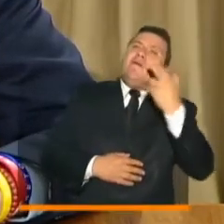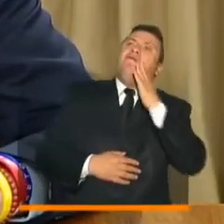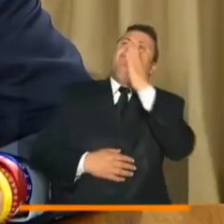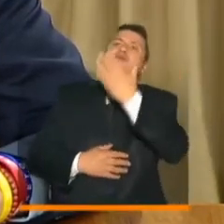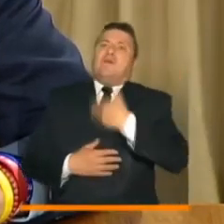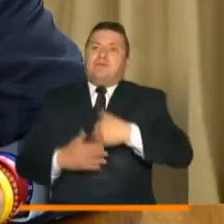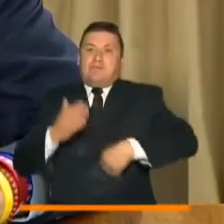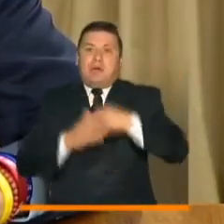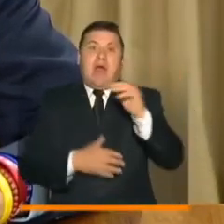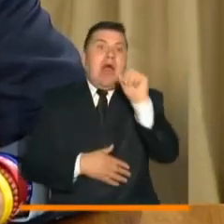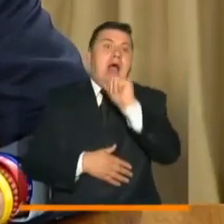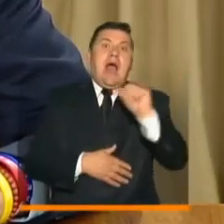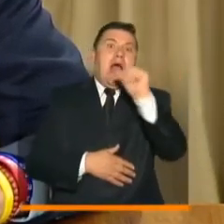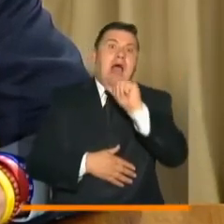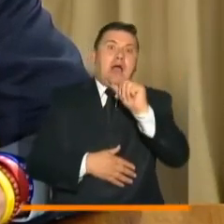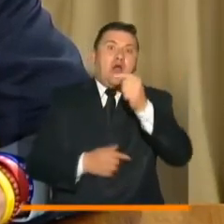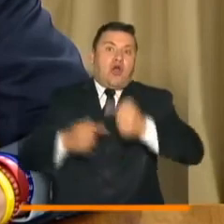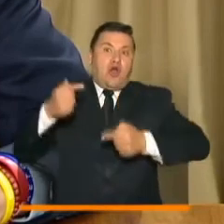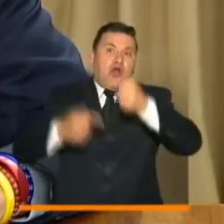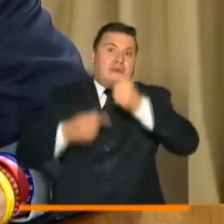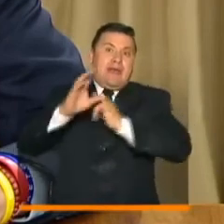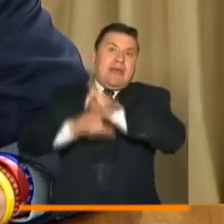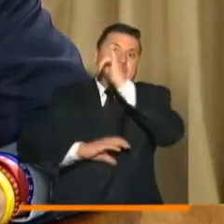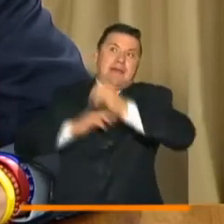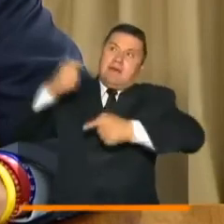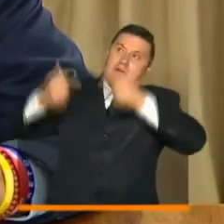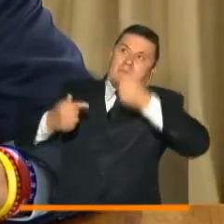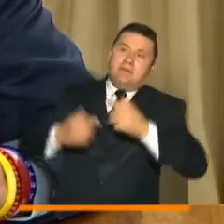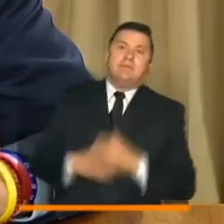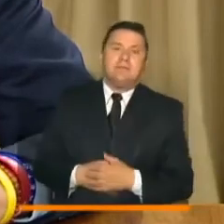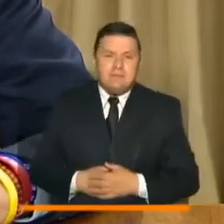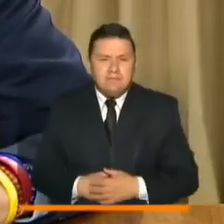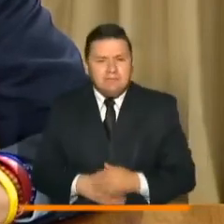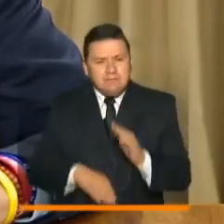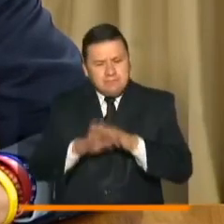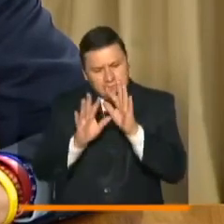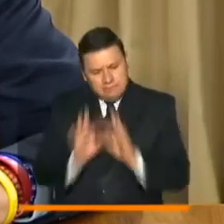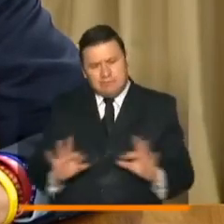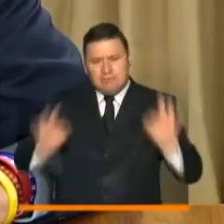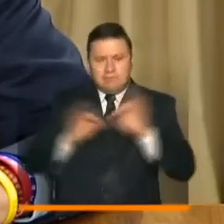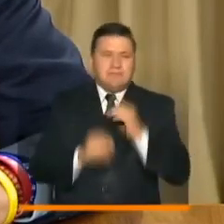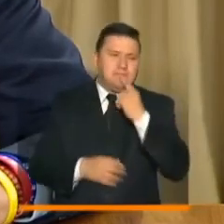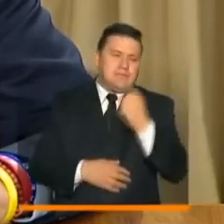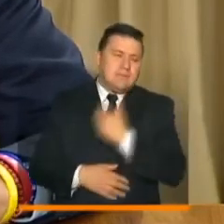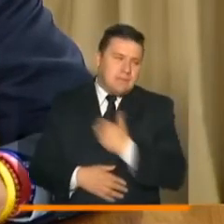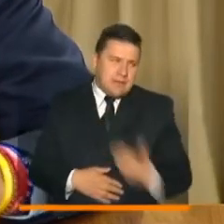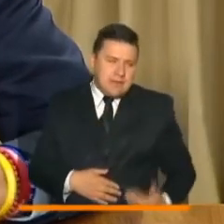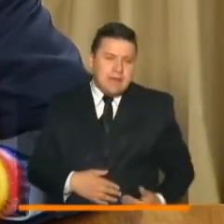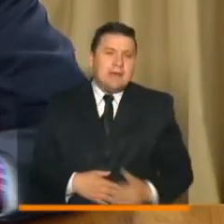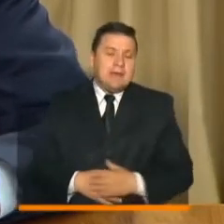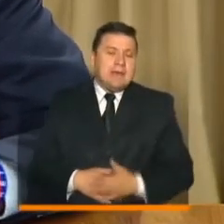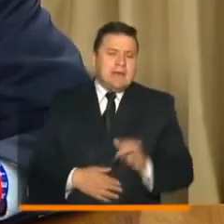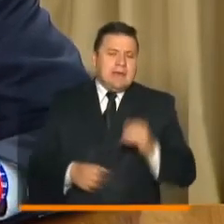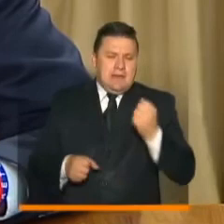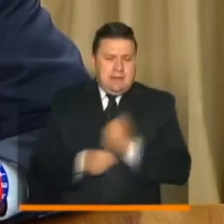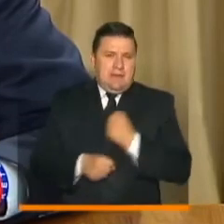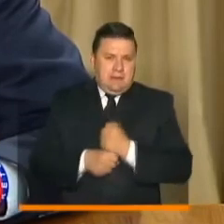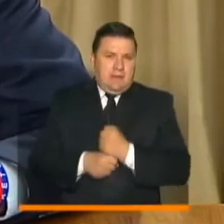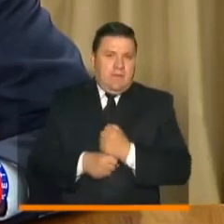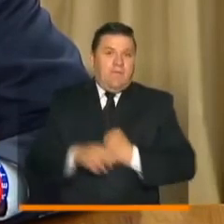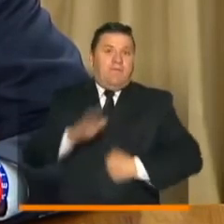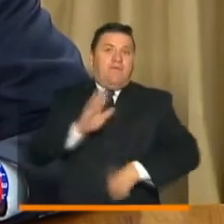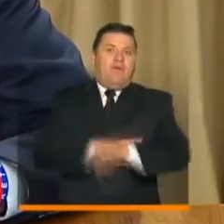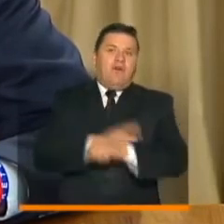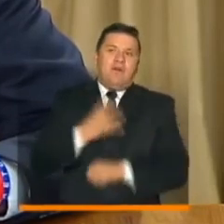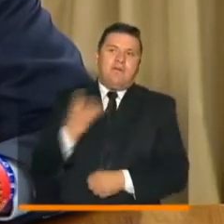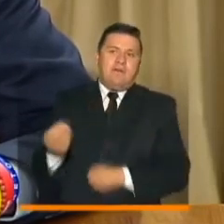que va a pasar a partir de agosto en las competencias internacionales. Importante también decirlo, presidente, hemos trabajado con el gremio del